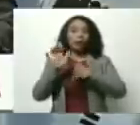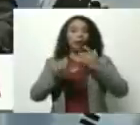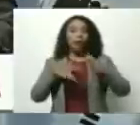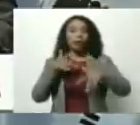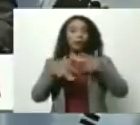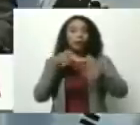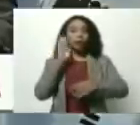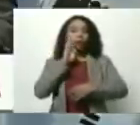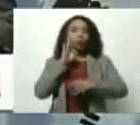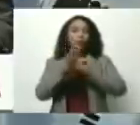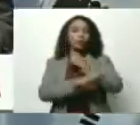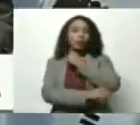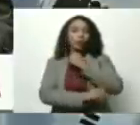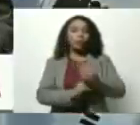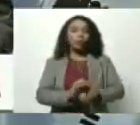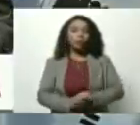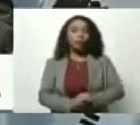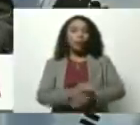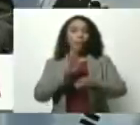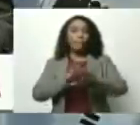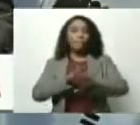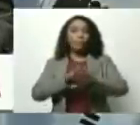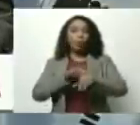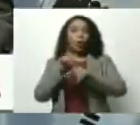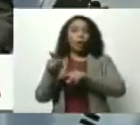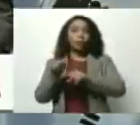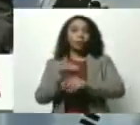actividades ilegales. Por estos hechos,